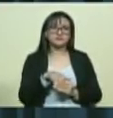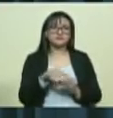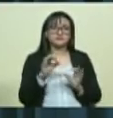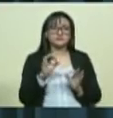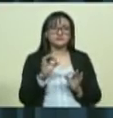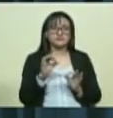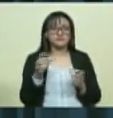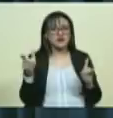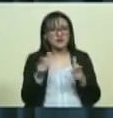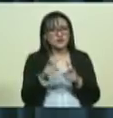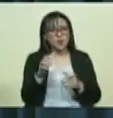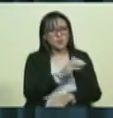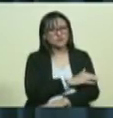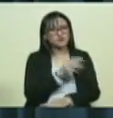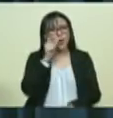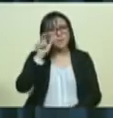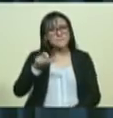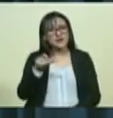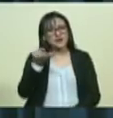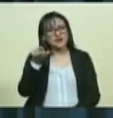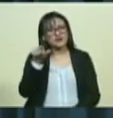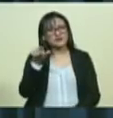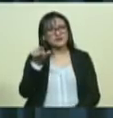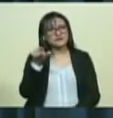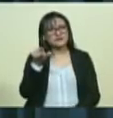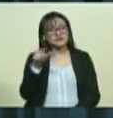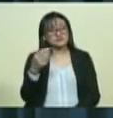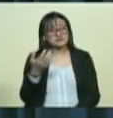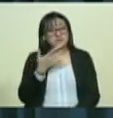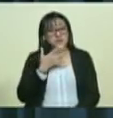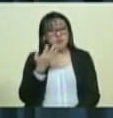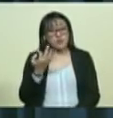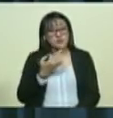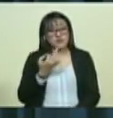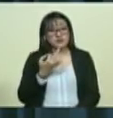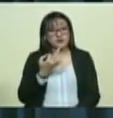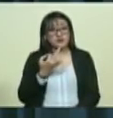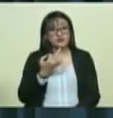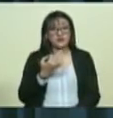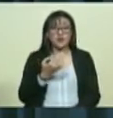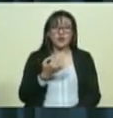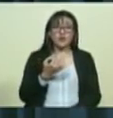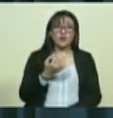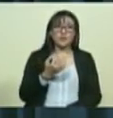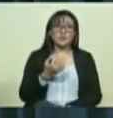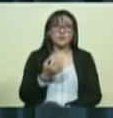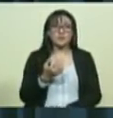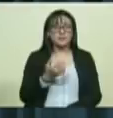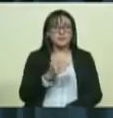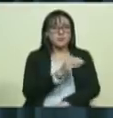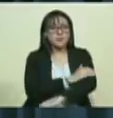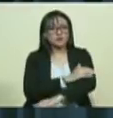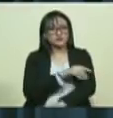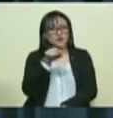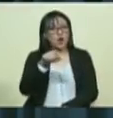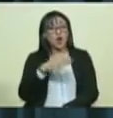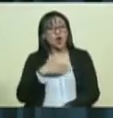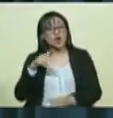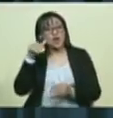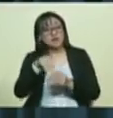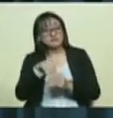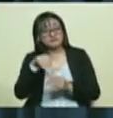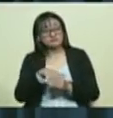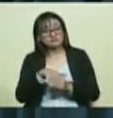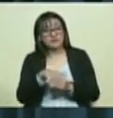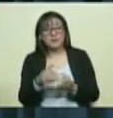que se reunió con la oposición sí es cierto cuando la oposición abstencionista el sector extensionista la oposición le pidió